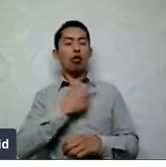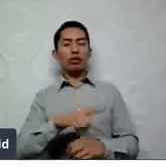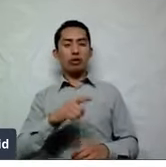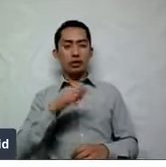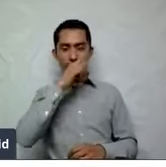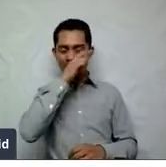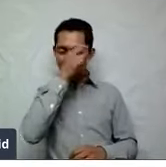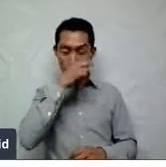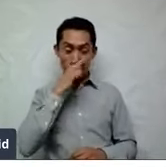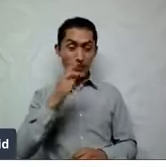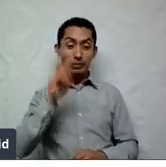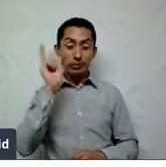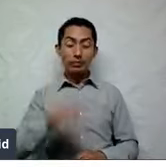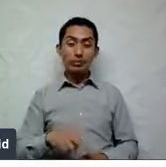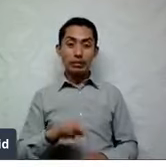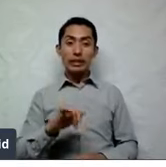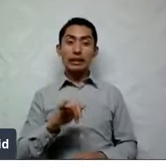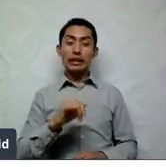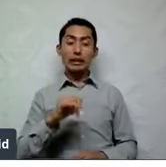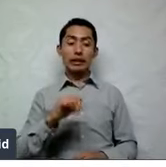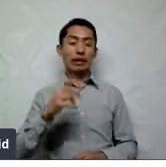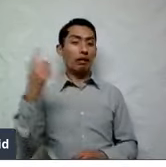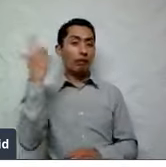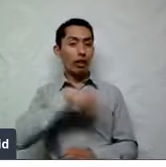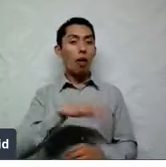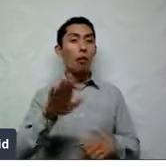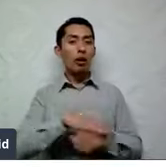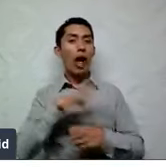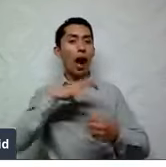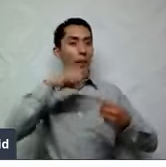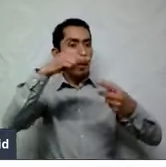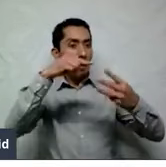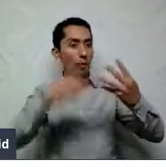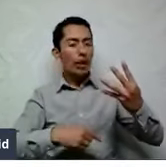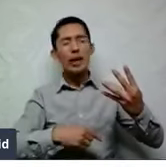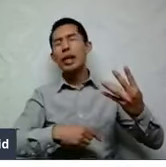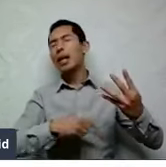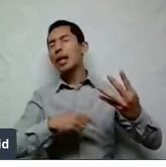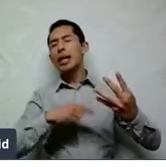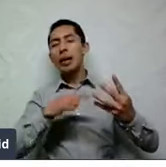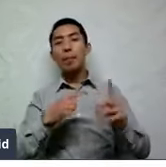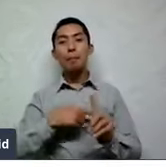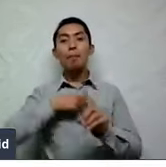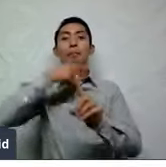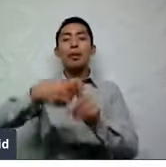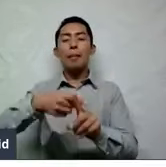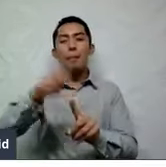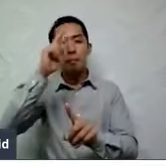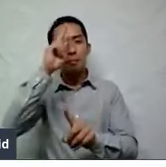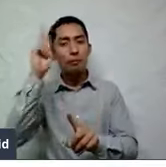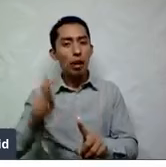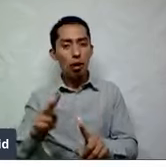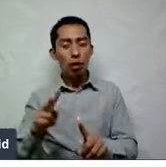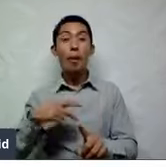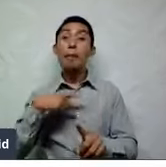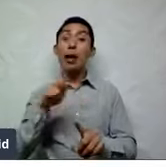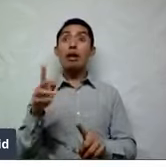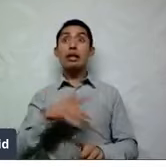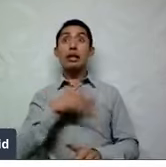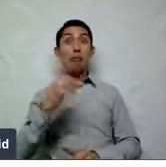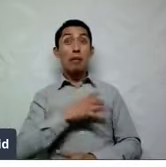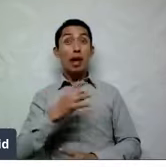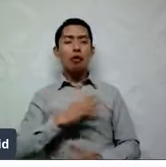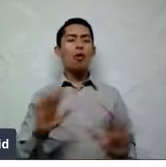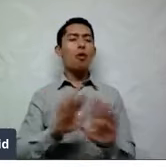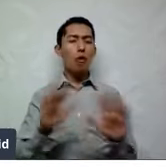algo terrible y lo es un caldo perfecto para que nos pongamos no temerosos. Esto no